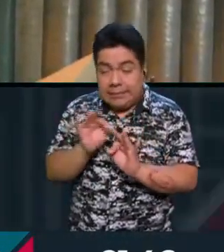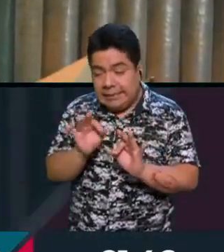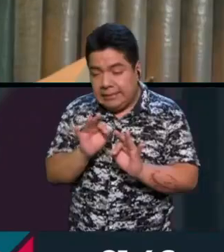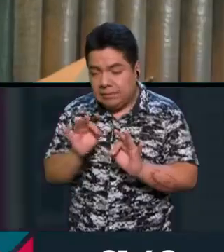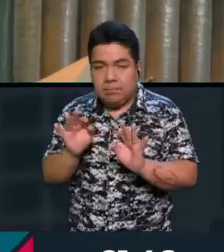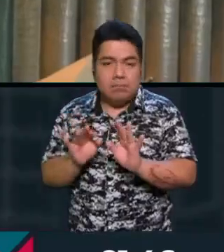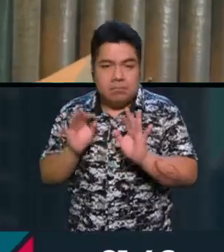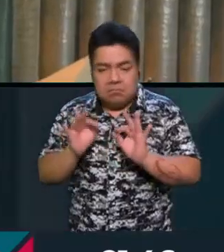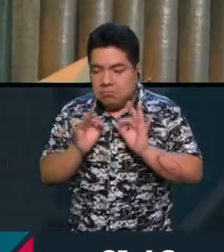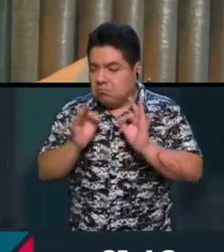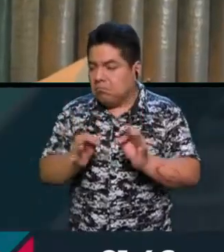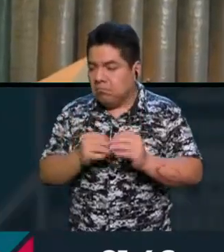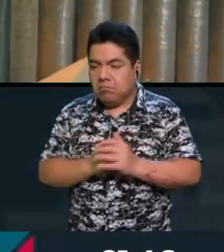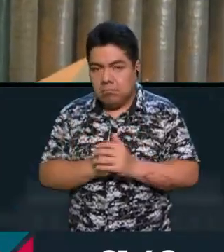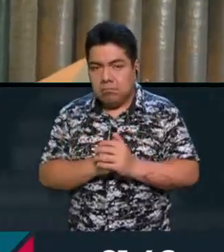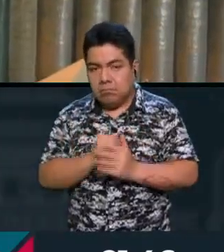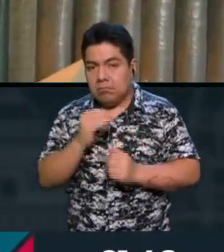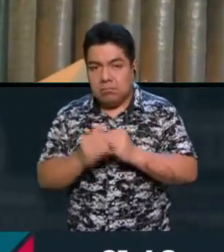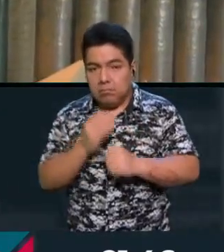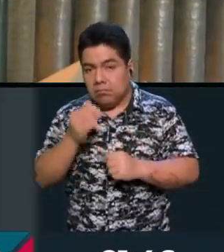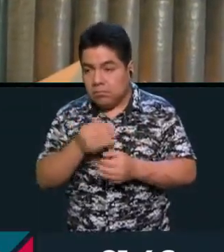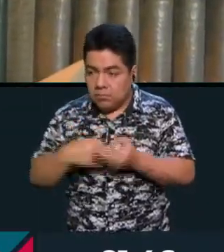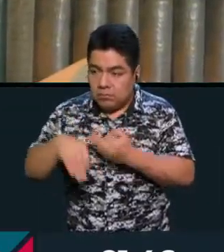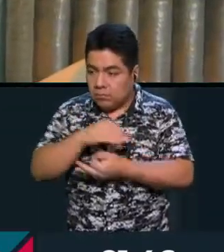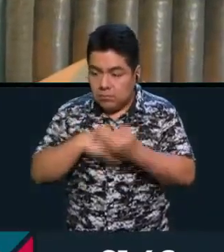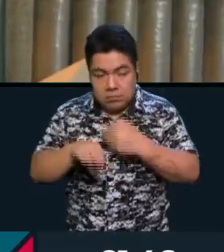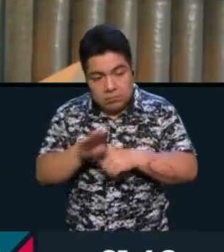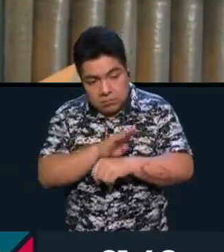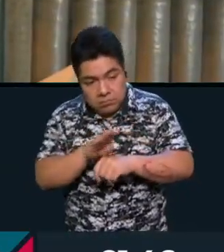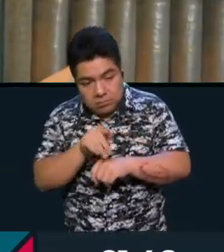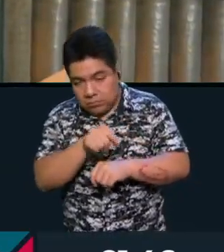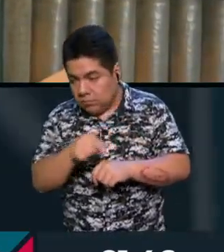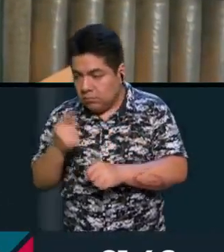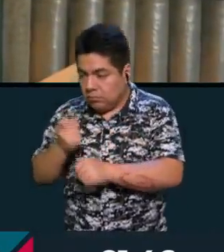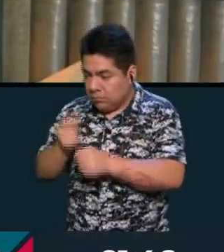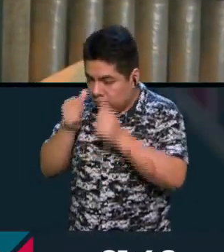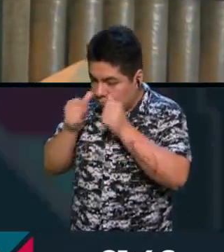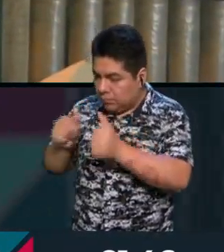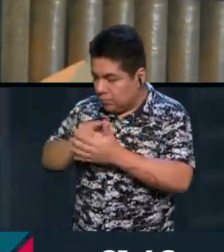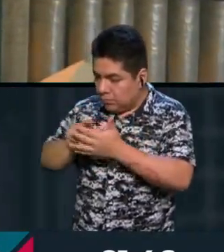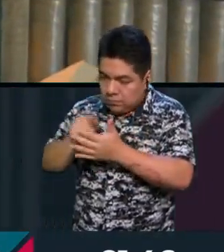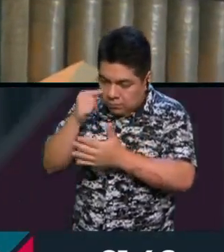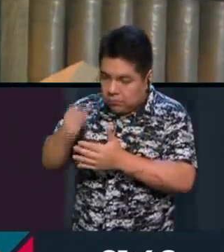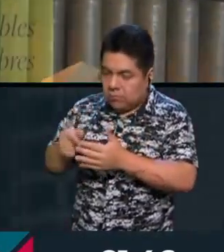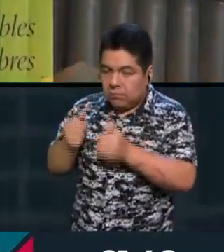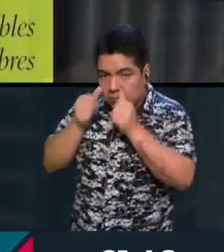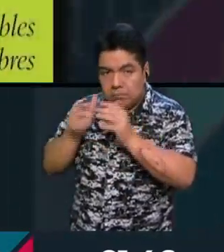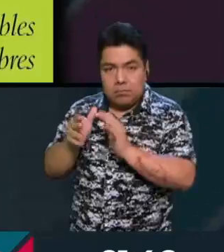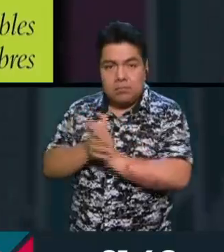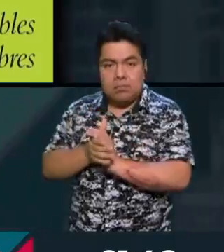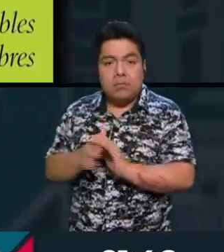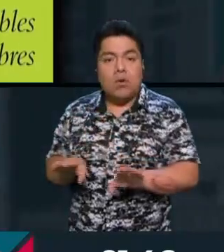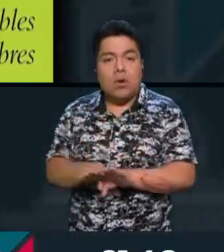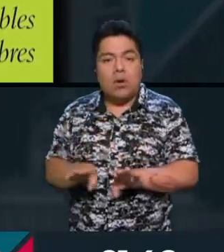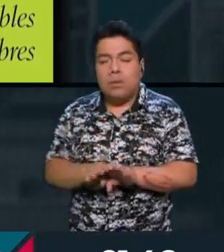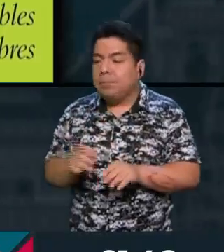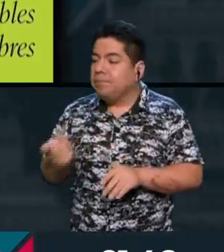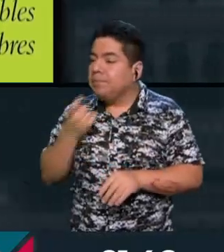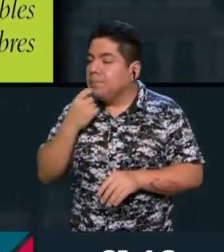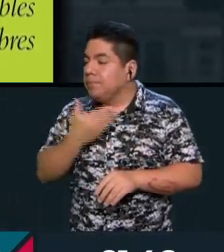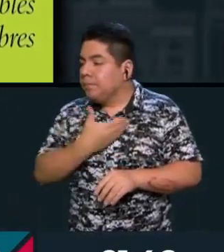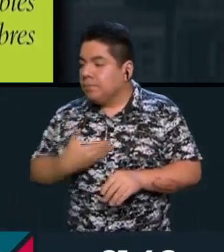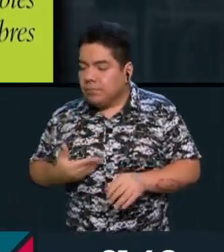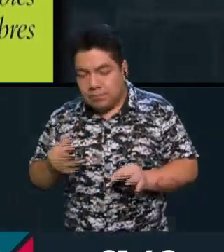hasta fundacional: por el bien de todos, primero los pobres. ¿Cómo responde Andrés Manuel